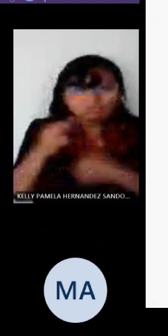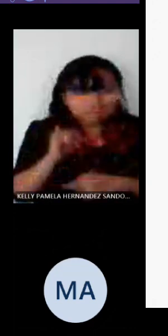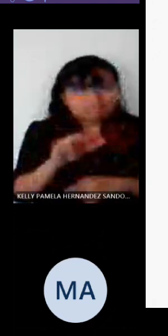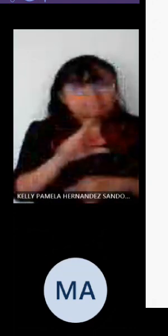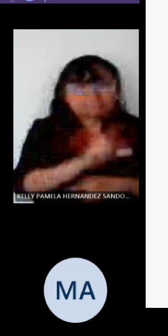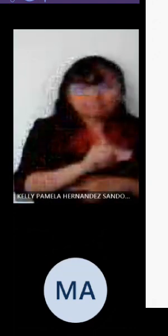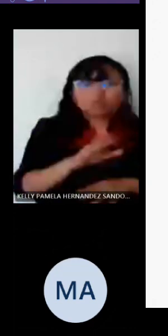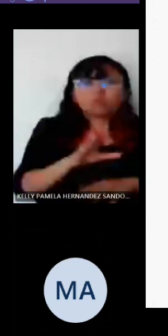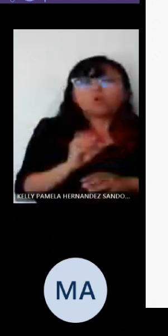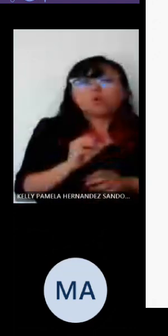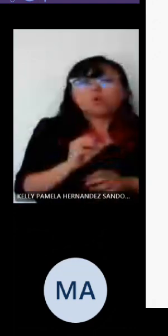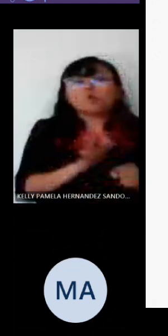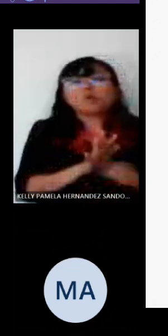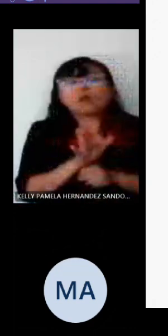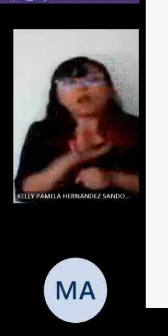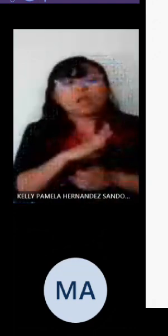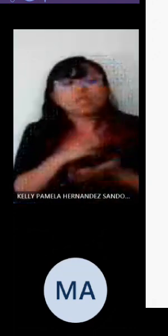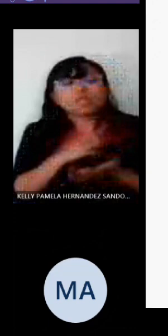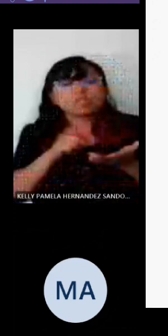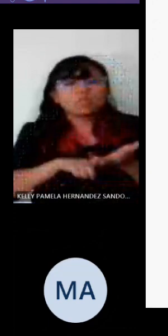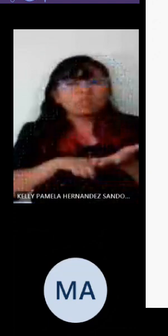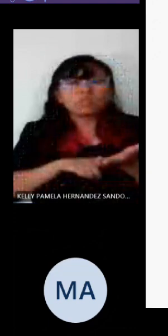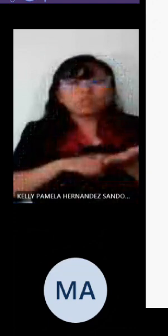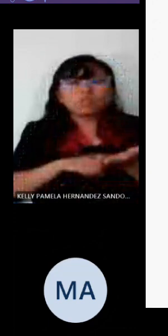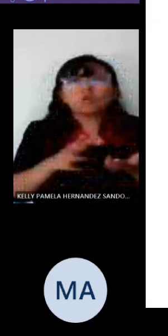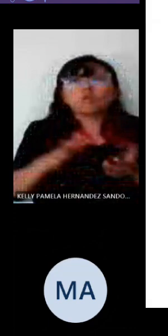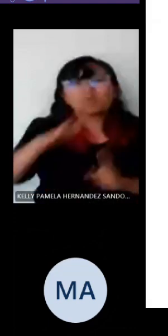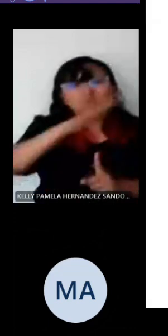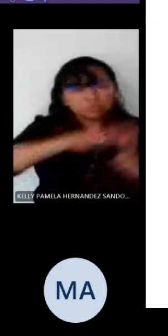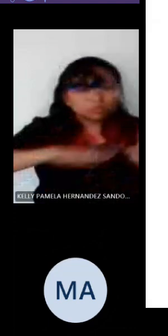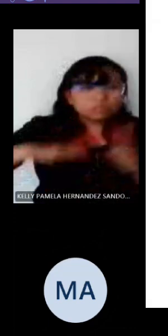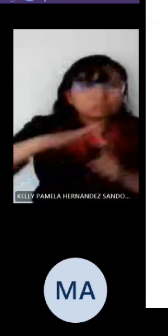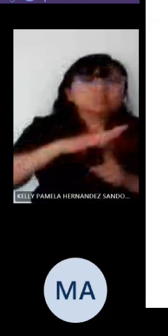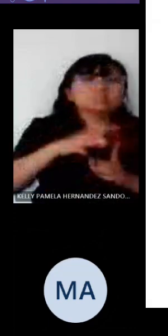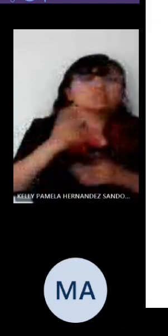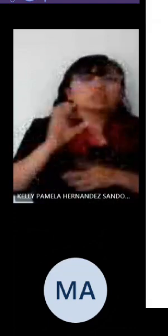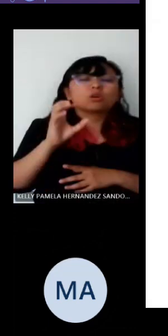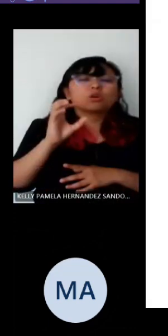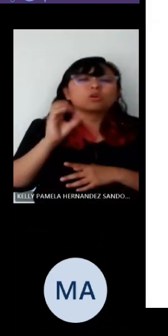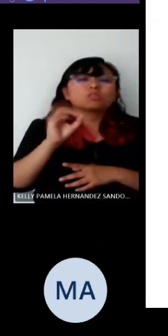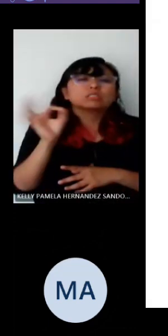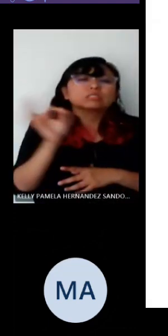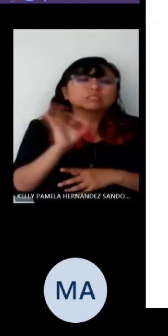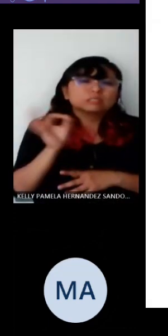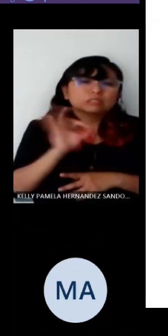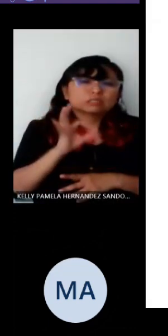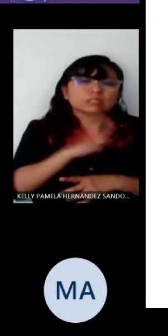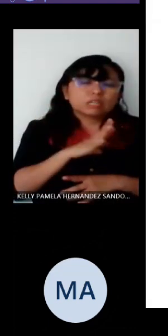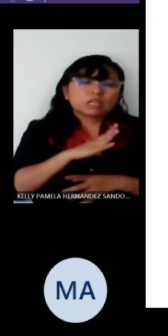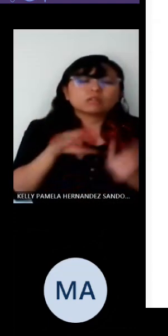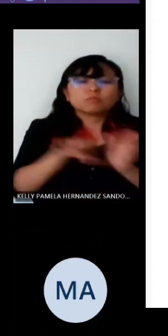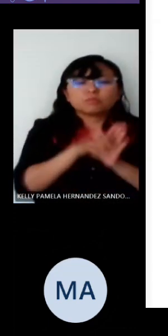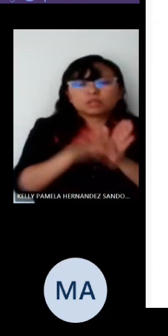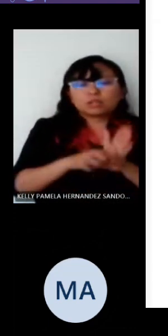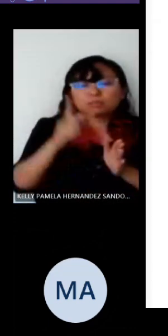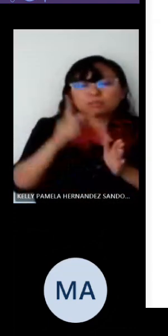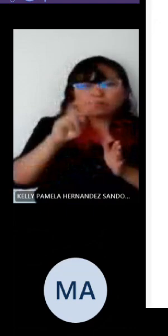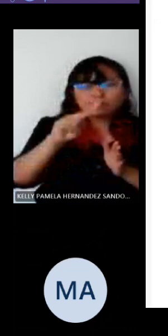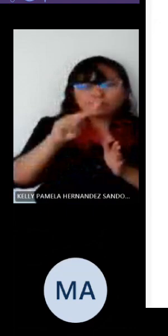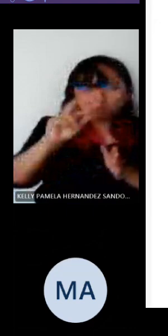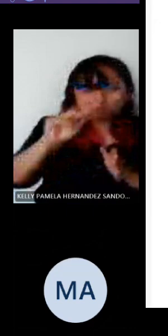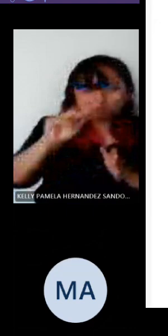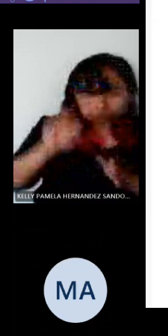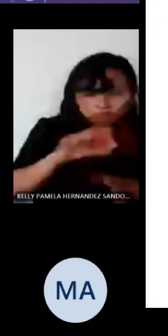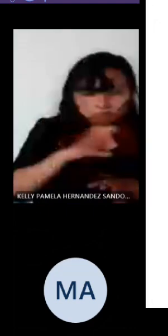tratar de otros efectos como pueden ser ambientales o infecciones, que en este caso el citomegalovirus sigue siendo algo que no se está